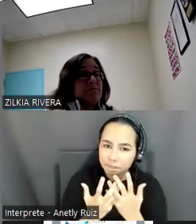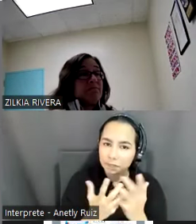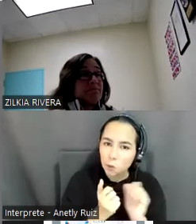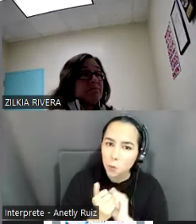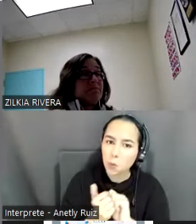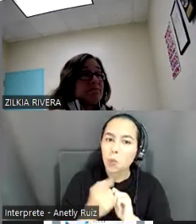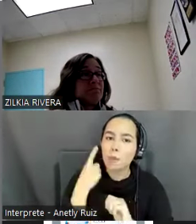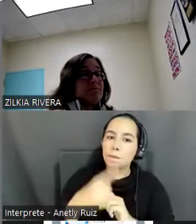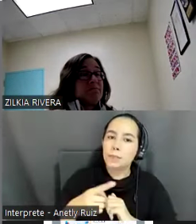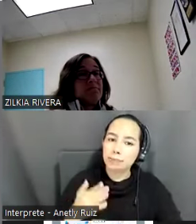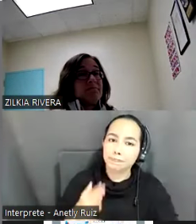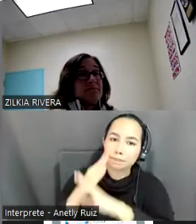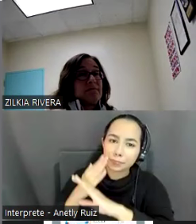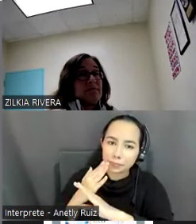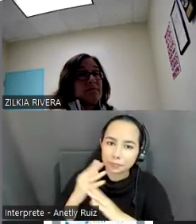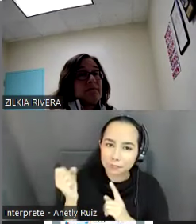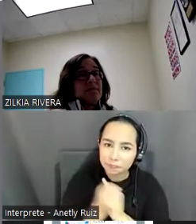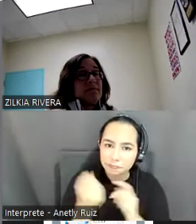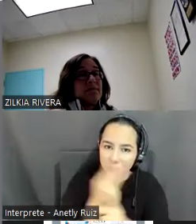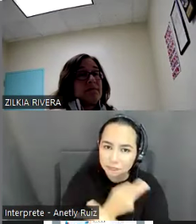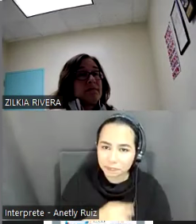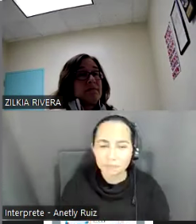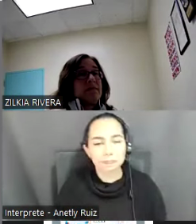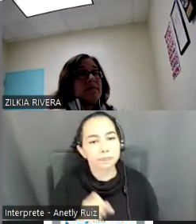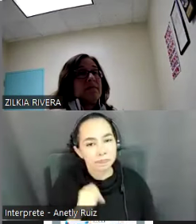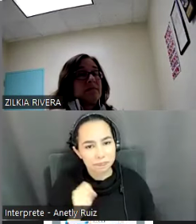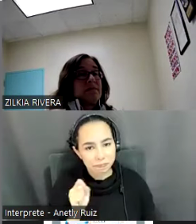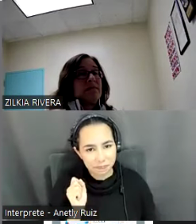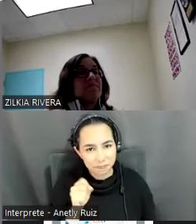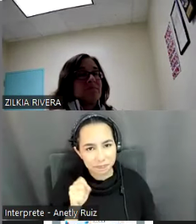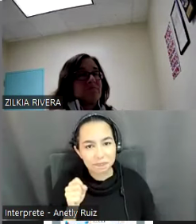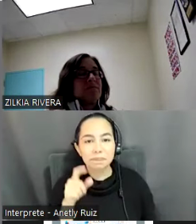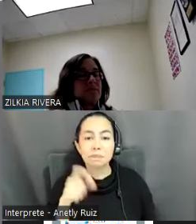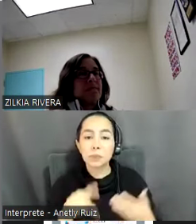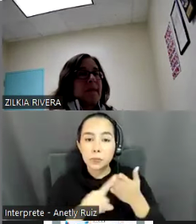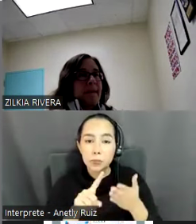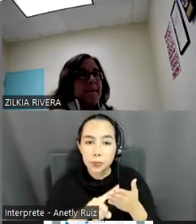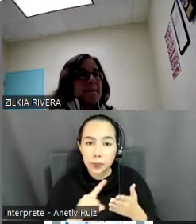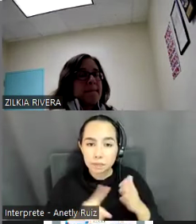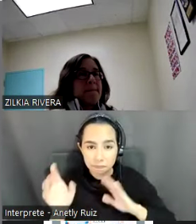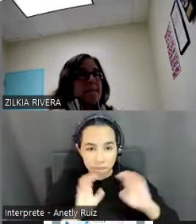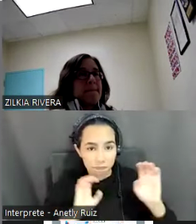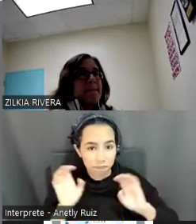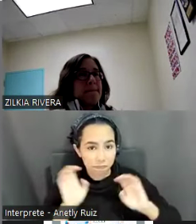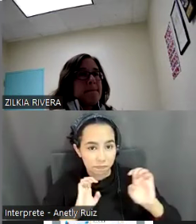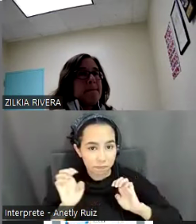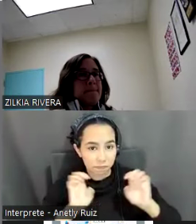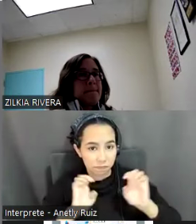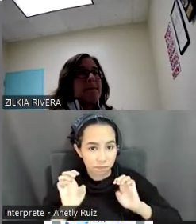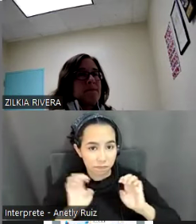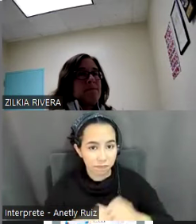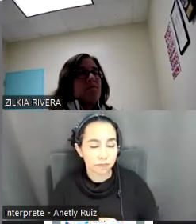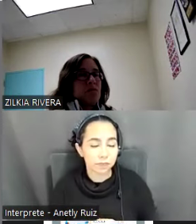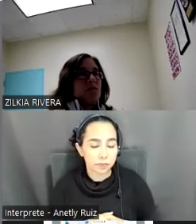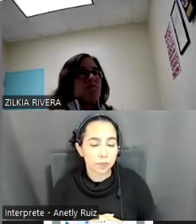Ahí viene, ¿verdad? ¿Qué estaba la evaluación? La evaluación de lo que se tiene